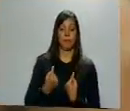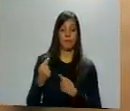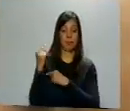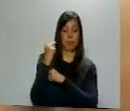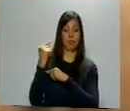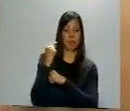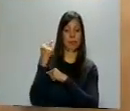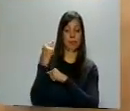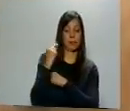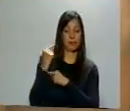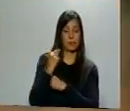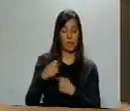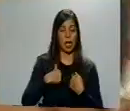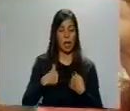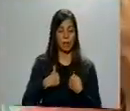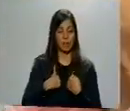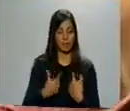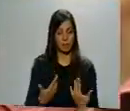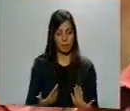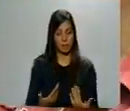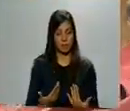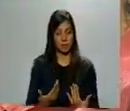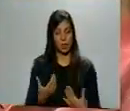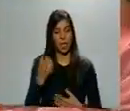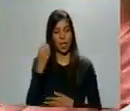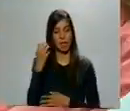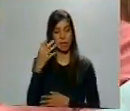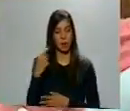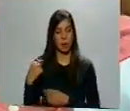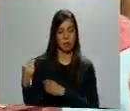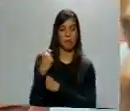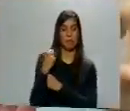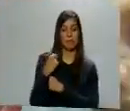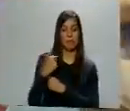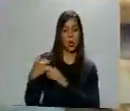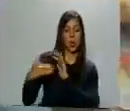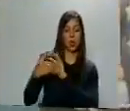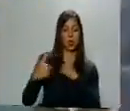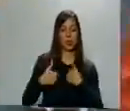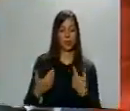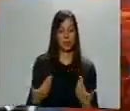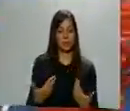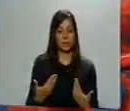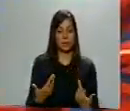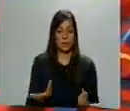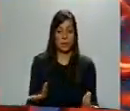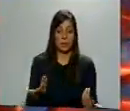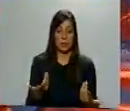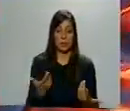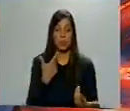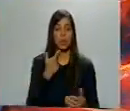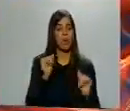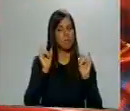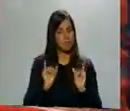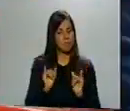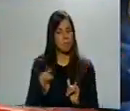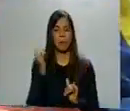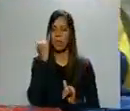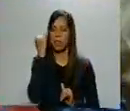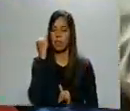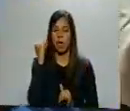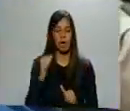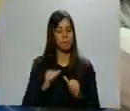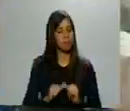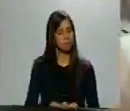en la presidencia, y tomaron la asamblea contra mí por el planteamiento que había hecho de Caracas. Y yo lo seguía sosteniendo. Y